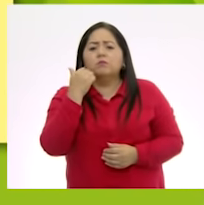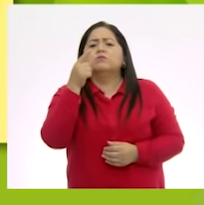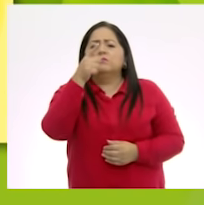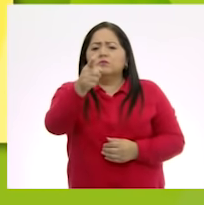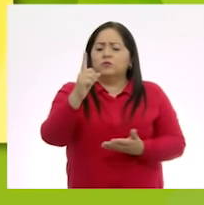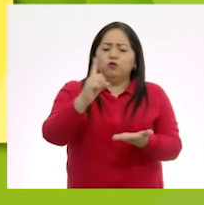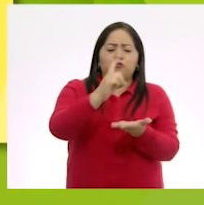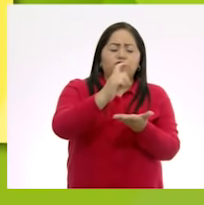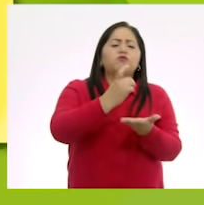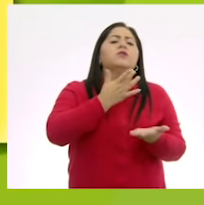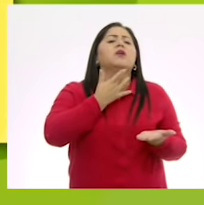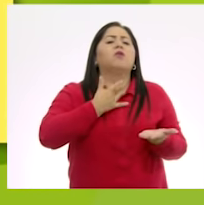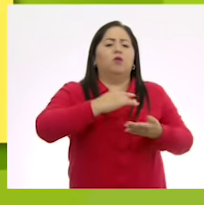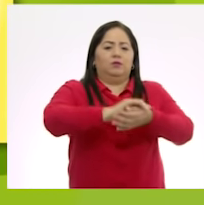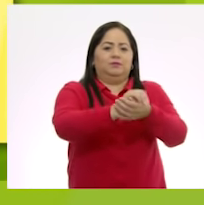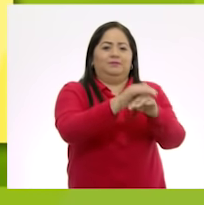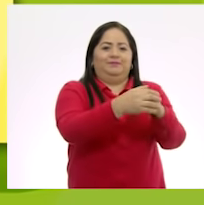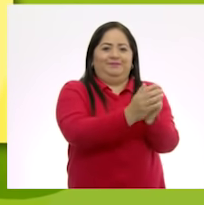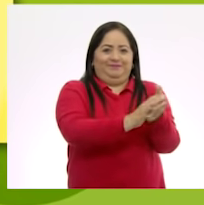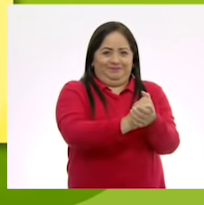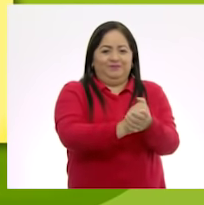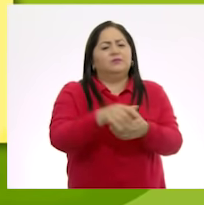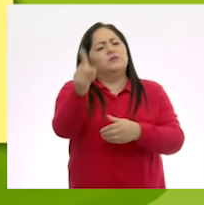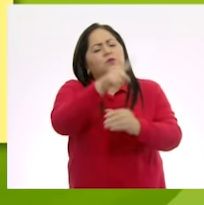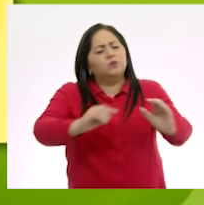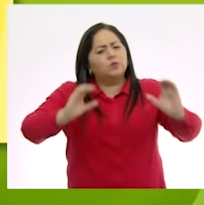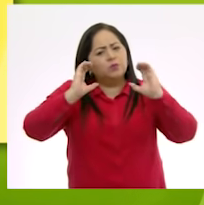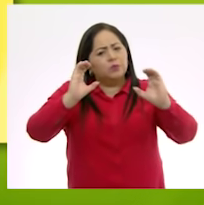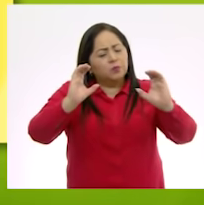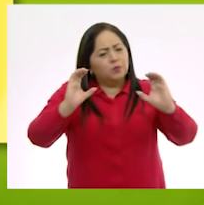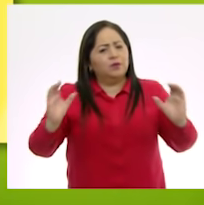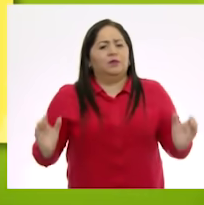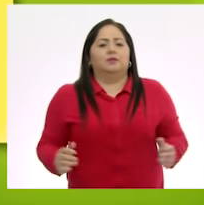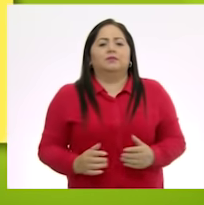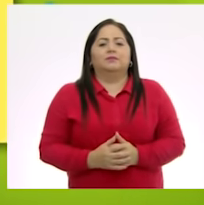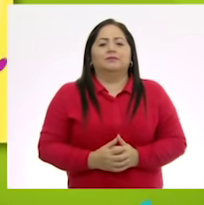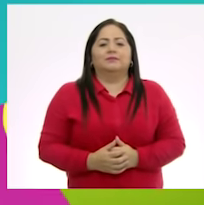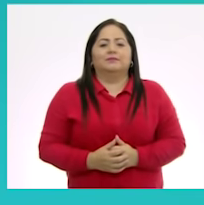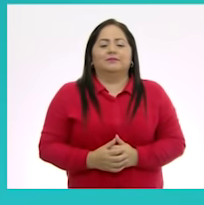usa desinfectantes a base de alcohol. ¡Cuídate!